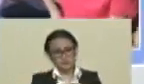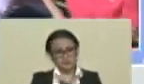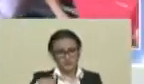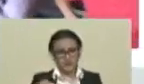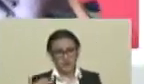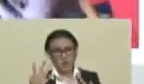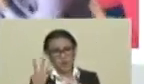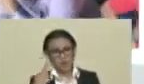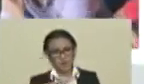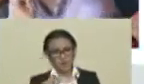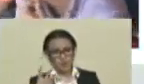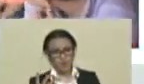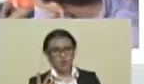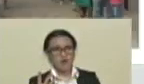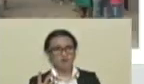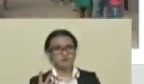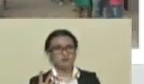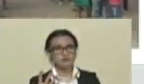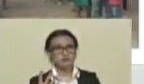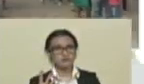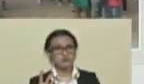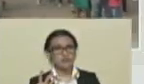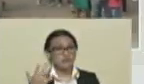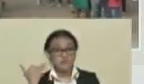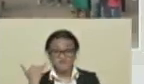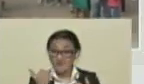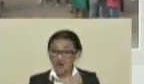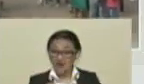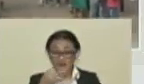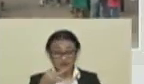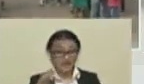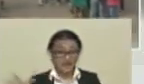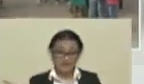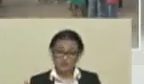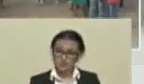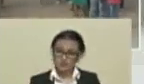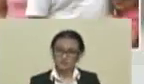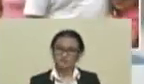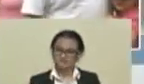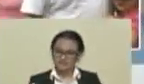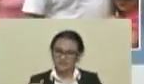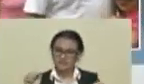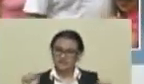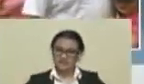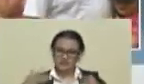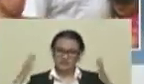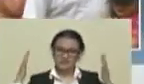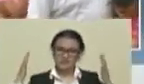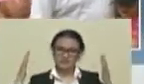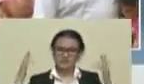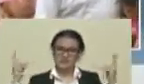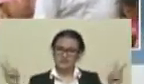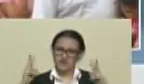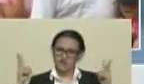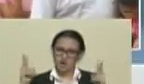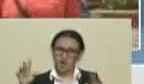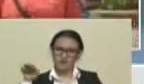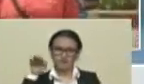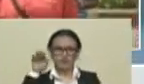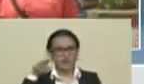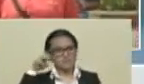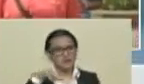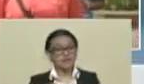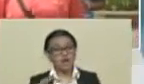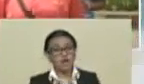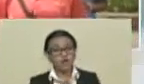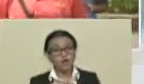maquinaria 4x4. Vamos al remate final de la tarde. Vamos a conquistar la victoria en Miranda, la victoria del futuro. Todos a la